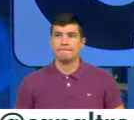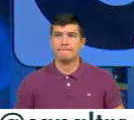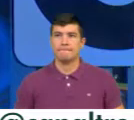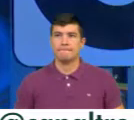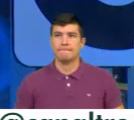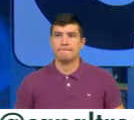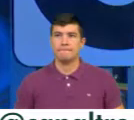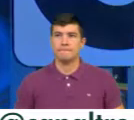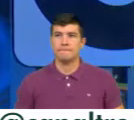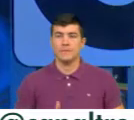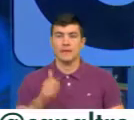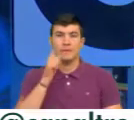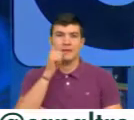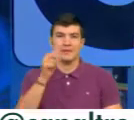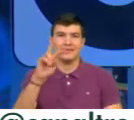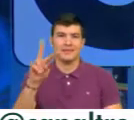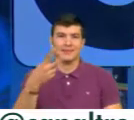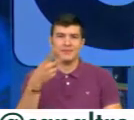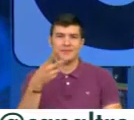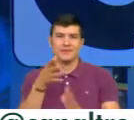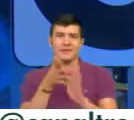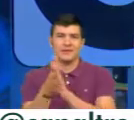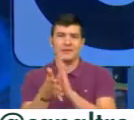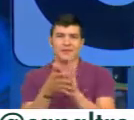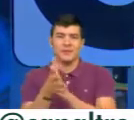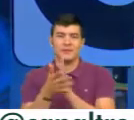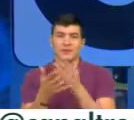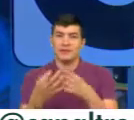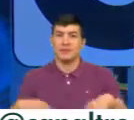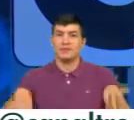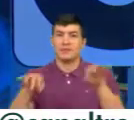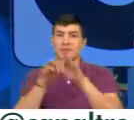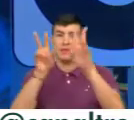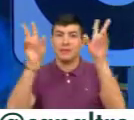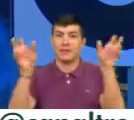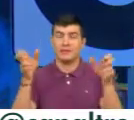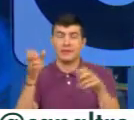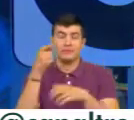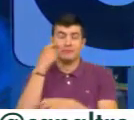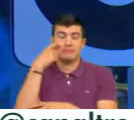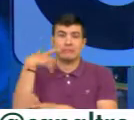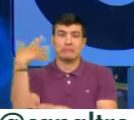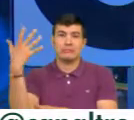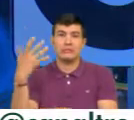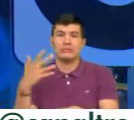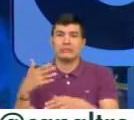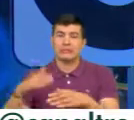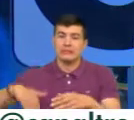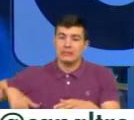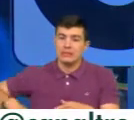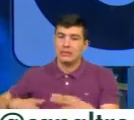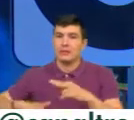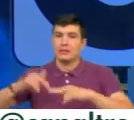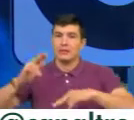Mañana tendremos una segunda entrega de este importante tema tan polémico y que tiene retrasada una de las obras